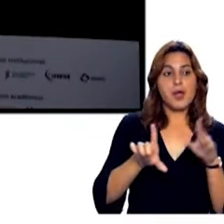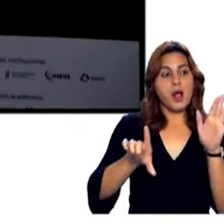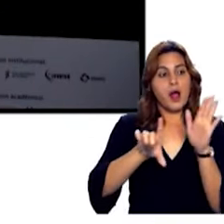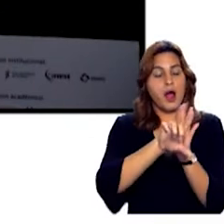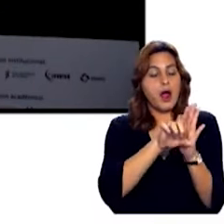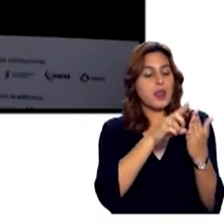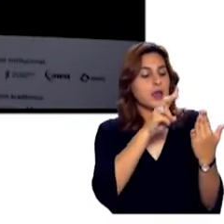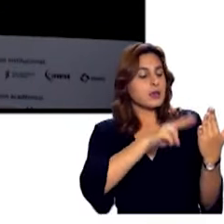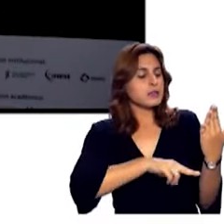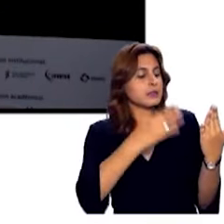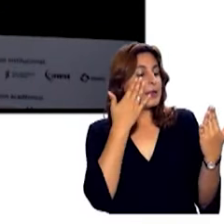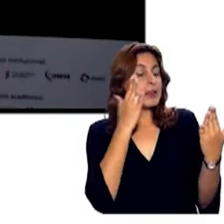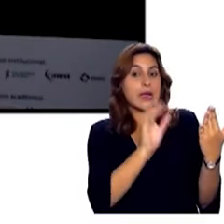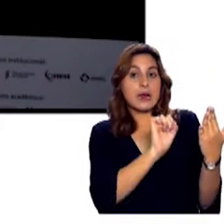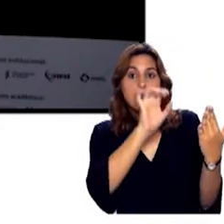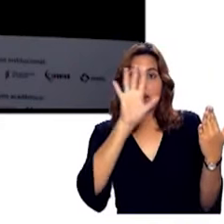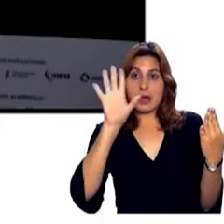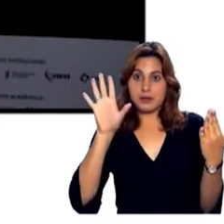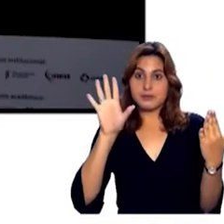tribunal